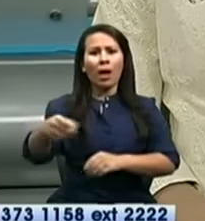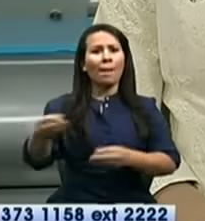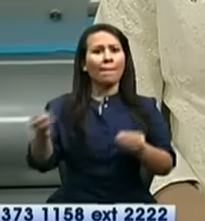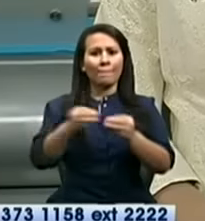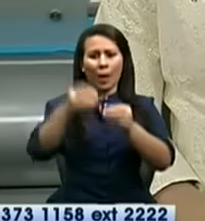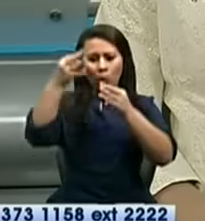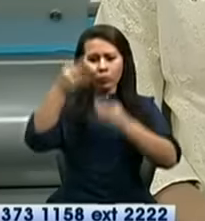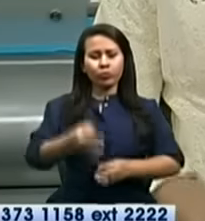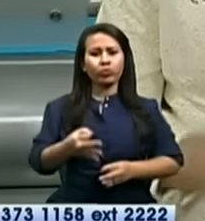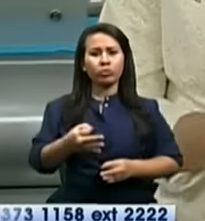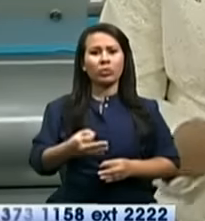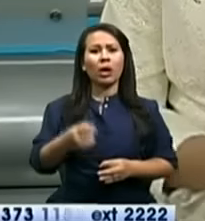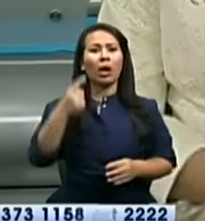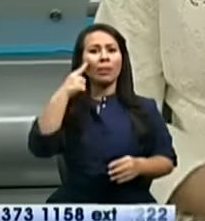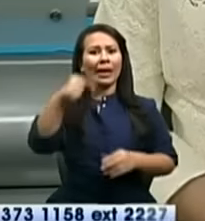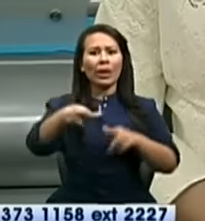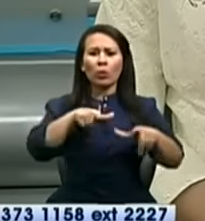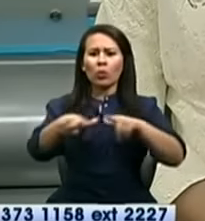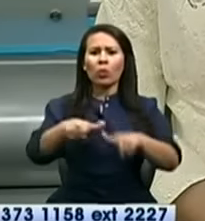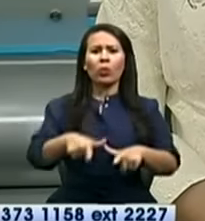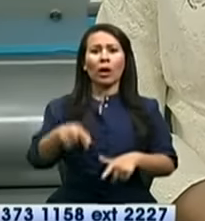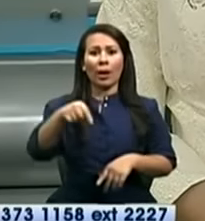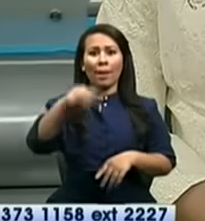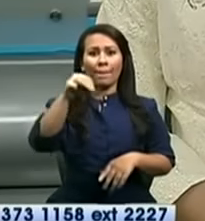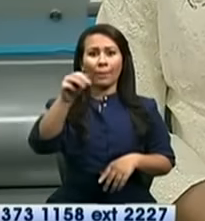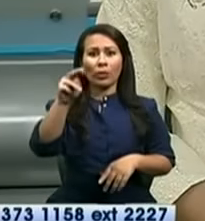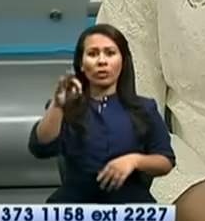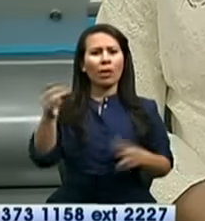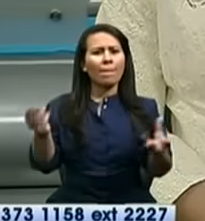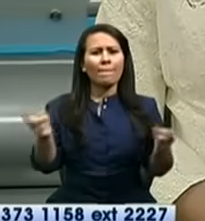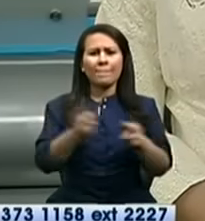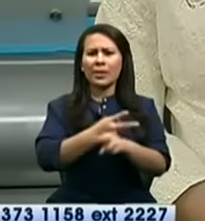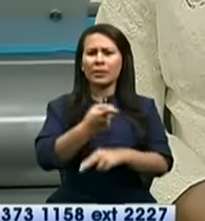este sitio turístico para evitar otras tragedias.